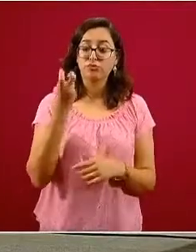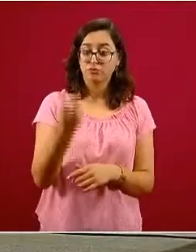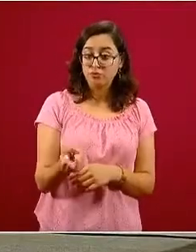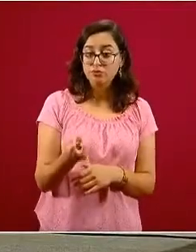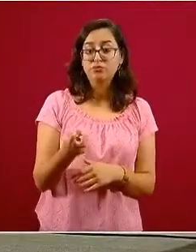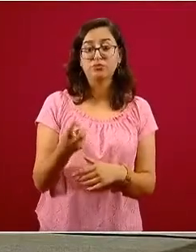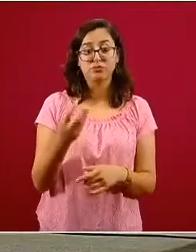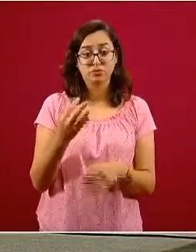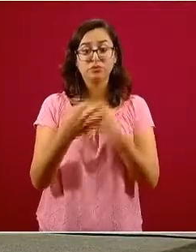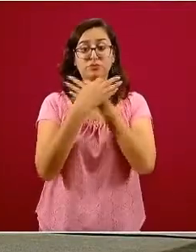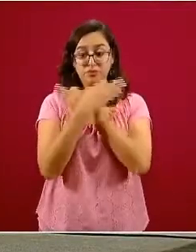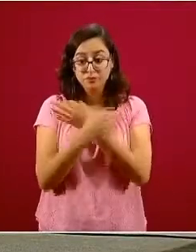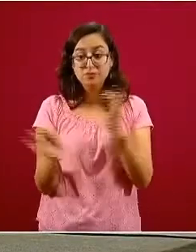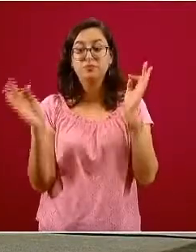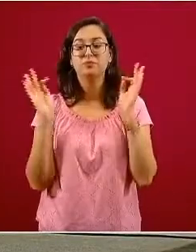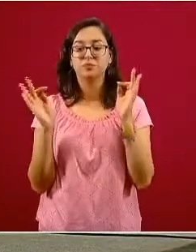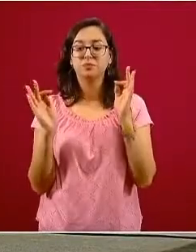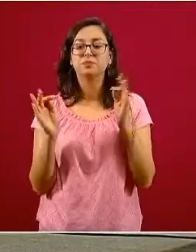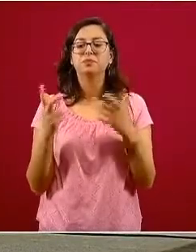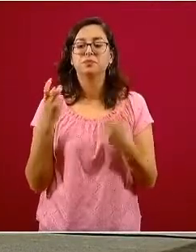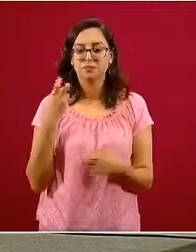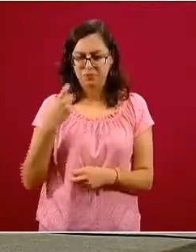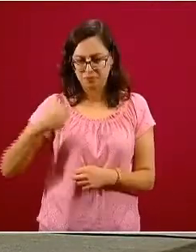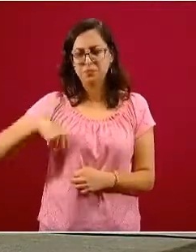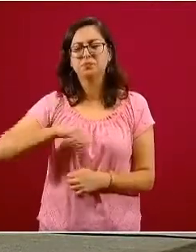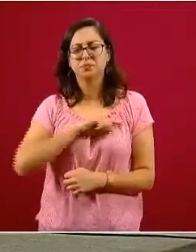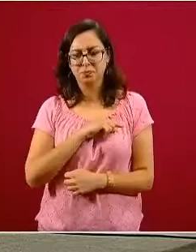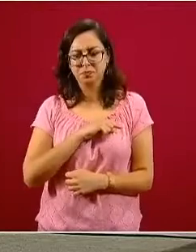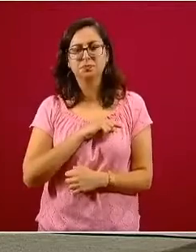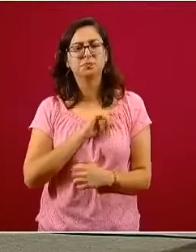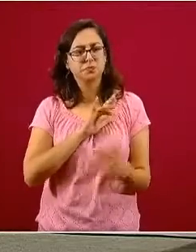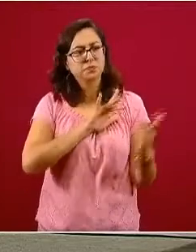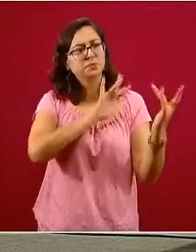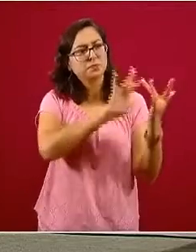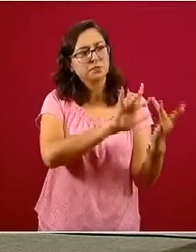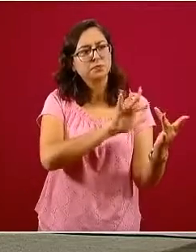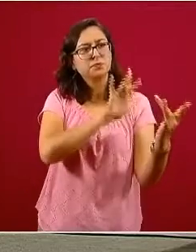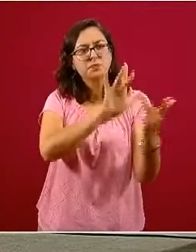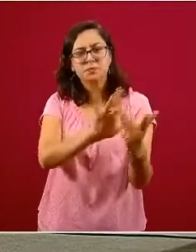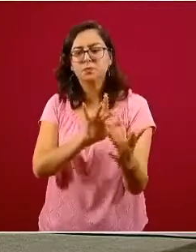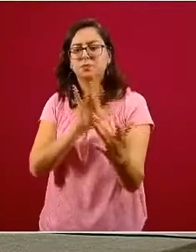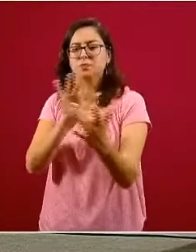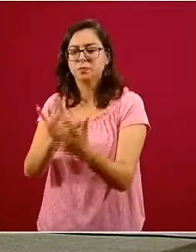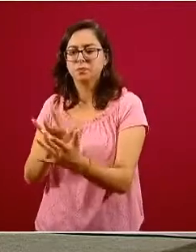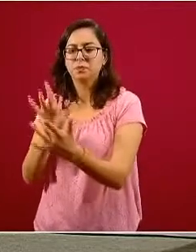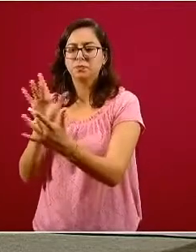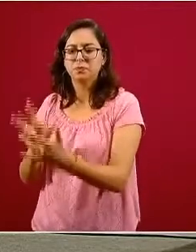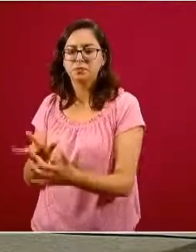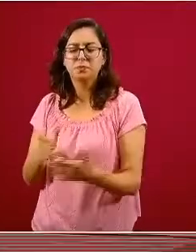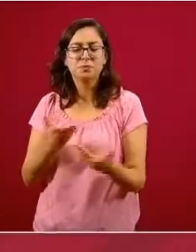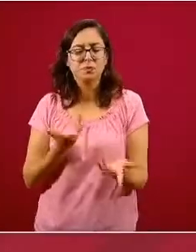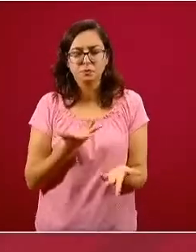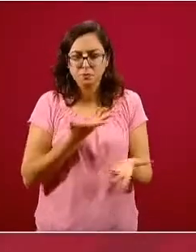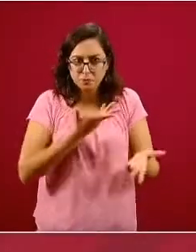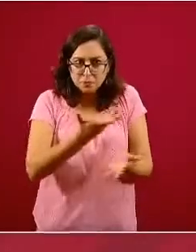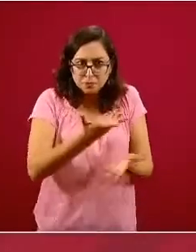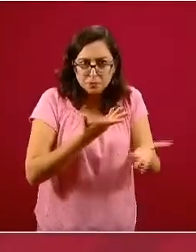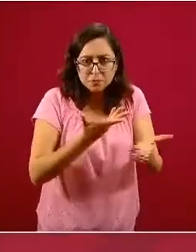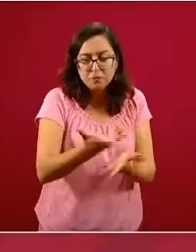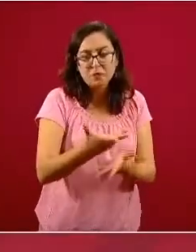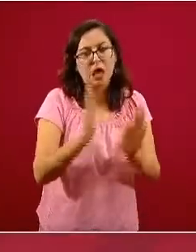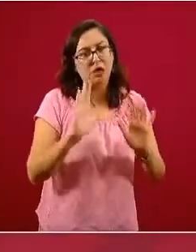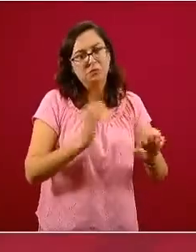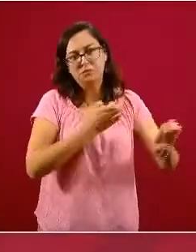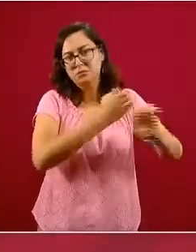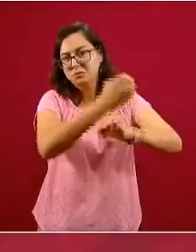anunciamos de una vez, estaremos buscando acercamientos, respetando la soberanía de las entidades federativas, respetando la autonomía